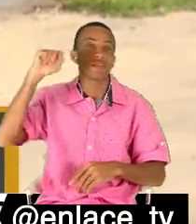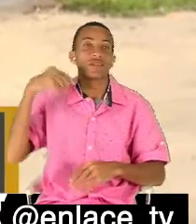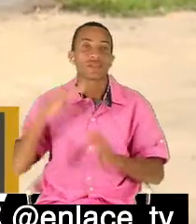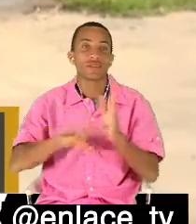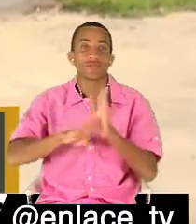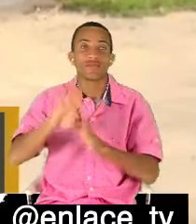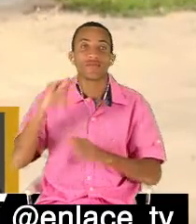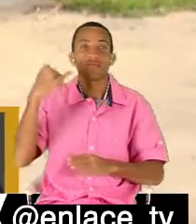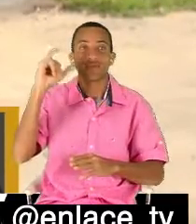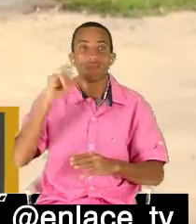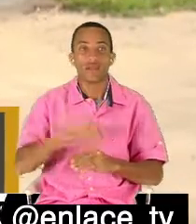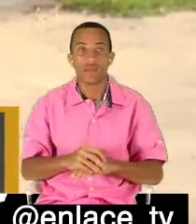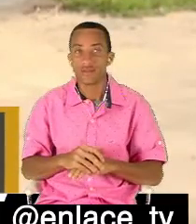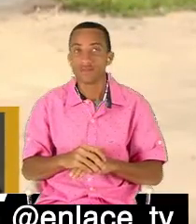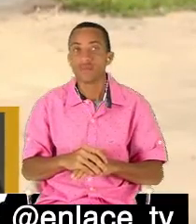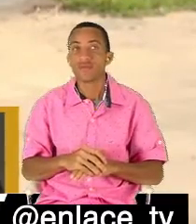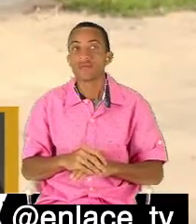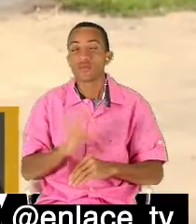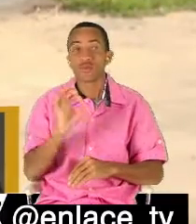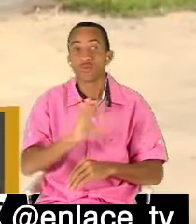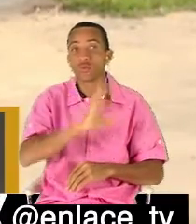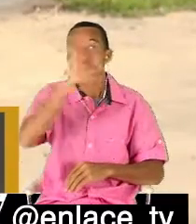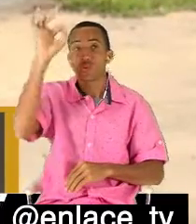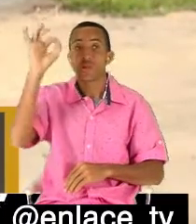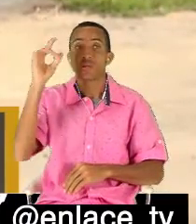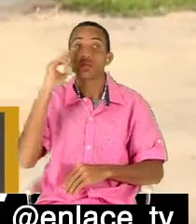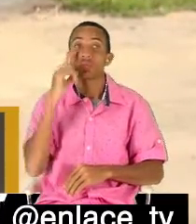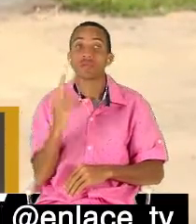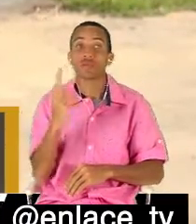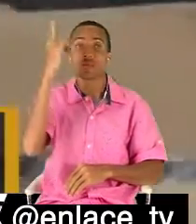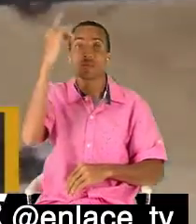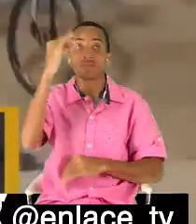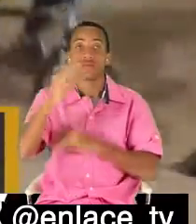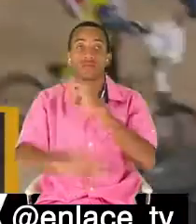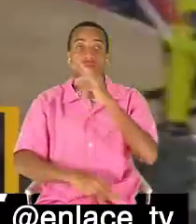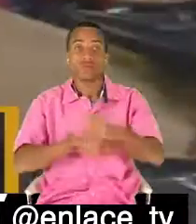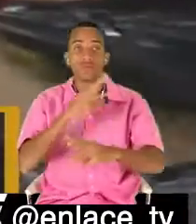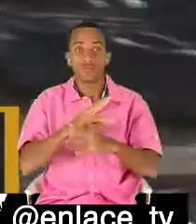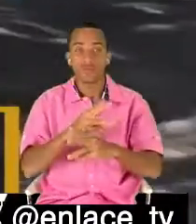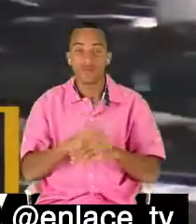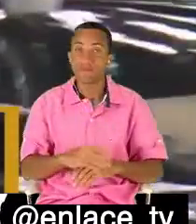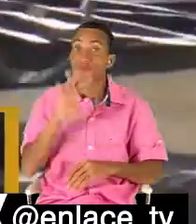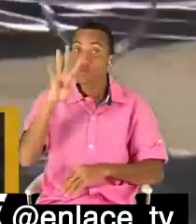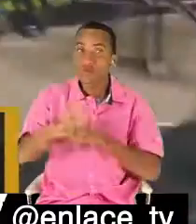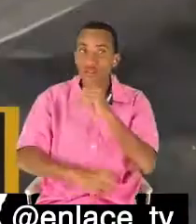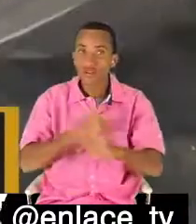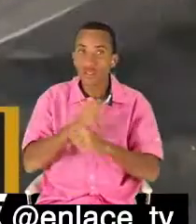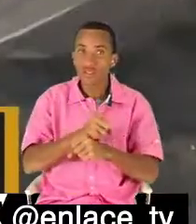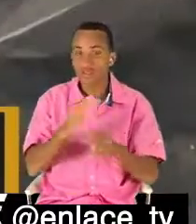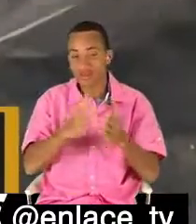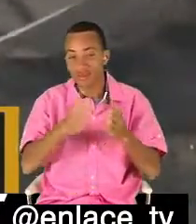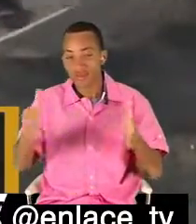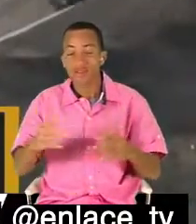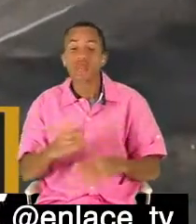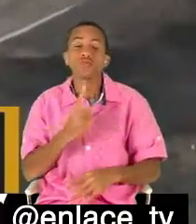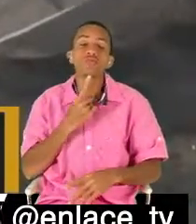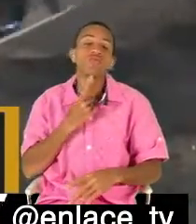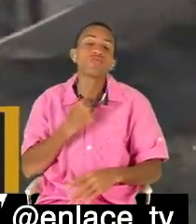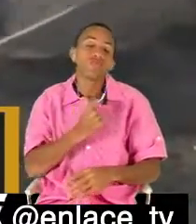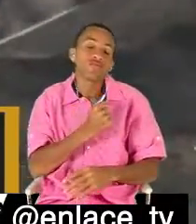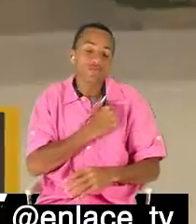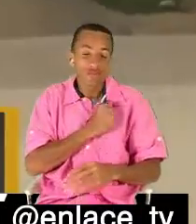ya era como un récord porque yo nunca, era mi primer mundial. Desde hace 4 años Silvia Juliana se enamoró de este deporte,